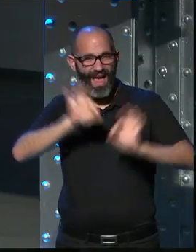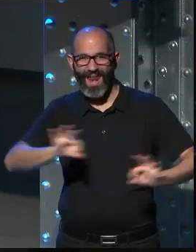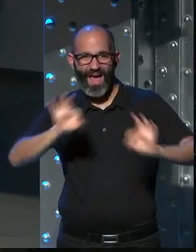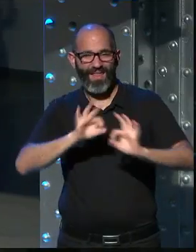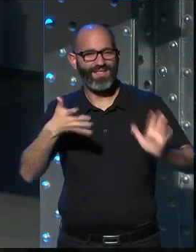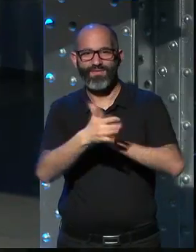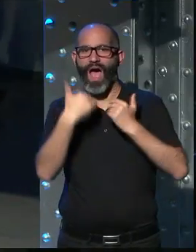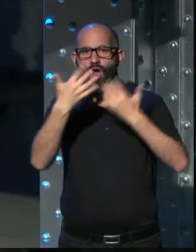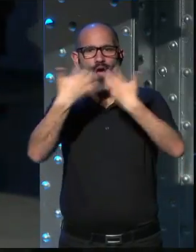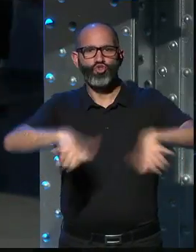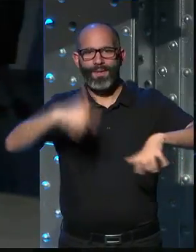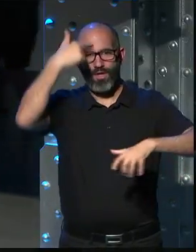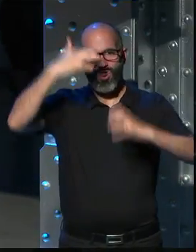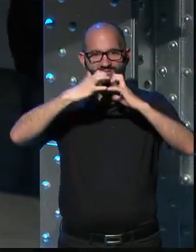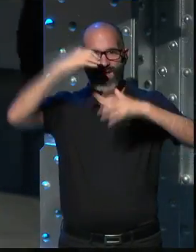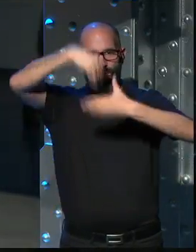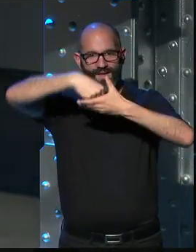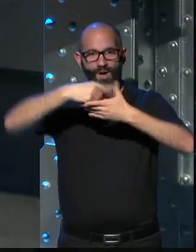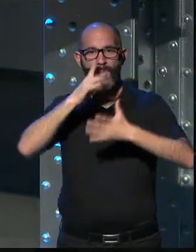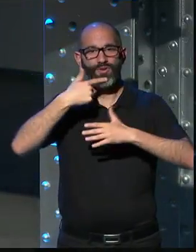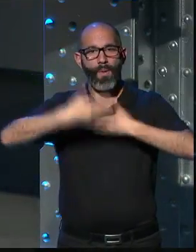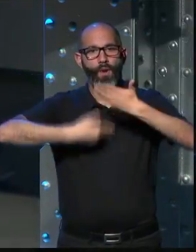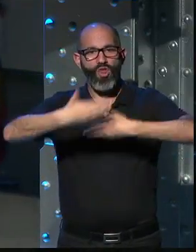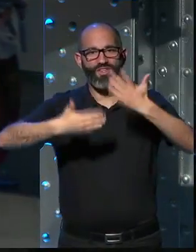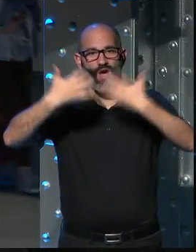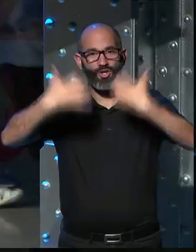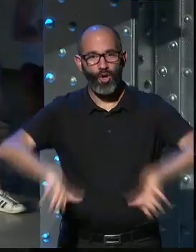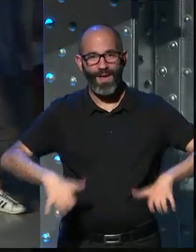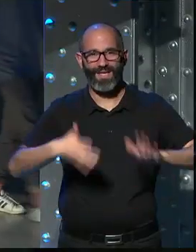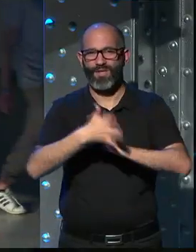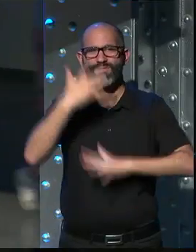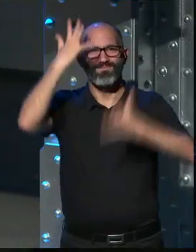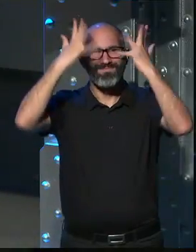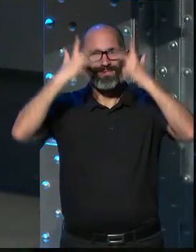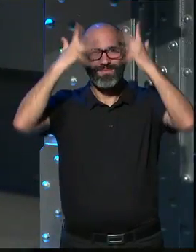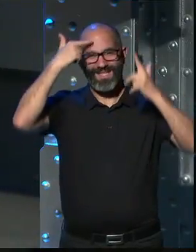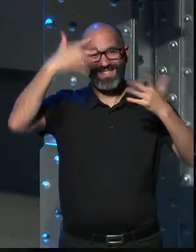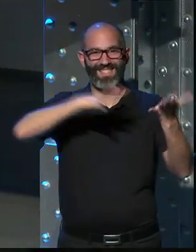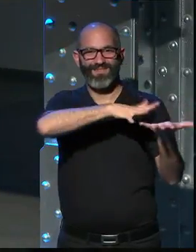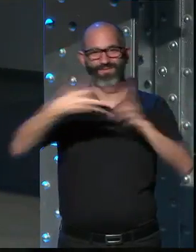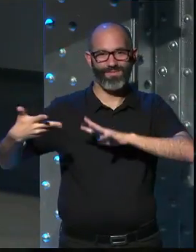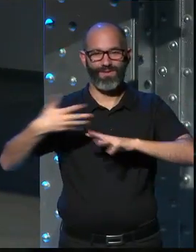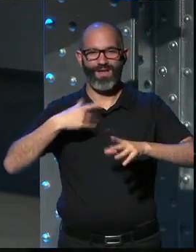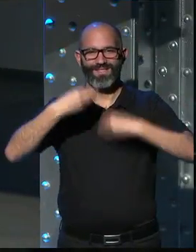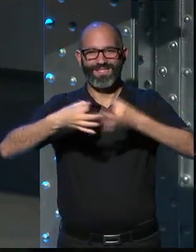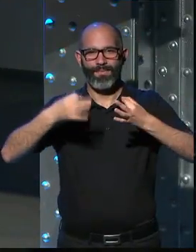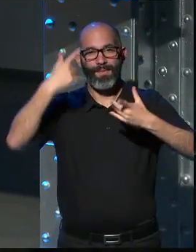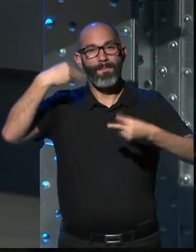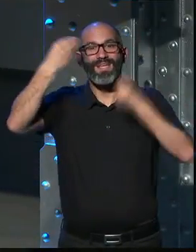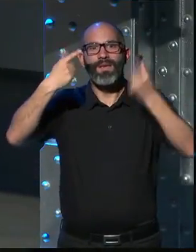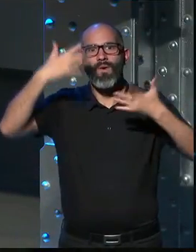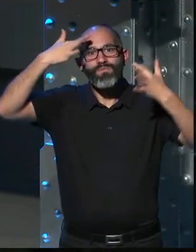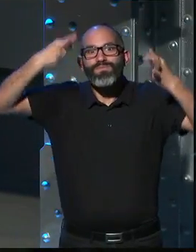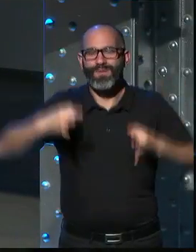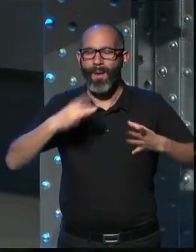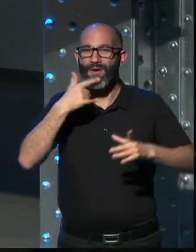manera automática en nuestro cerebro. Y estos procesos automáticos, estos algoritmos, están ocurriendo siempre en nuestra percepción. No podemos